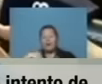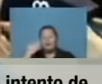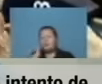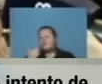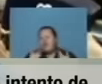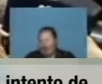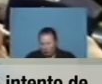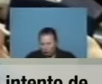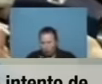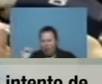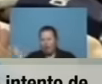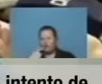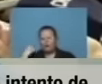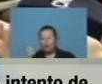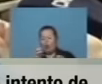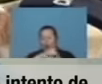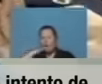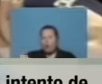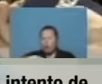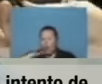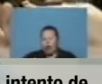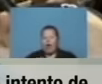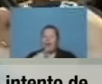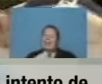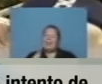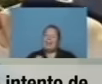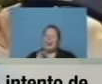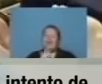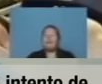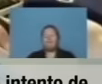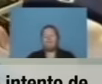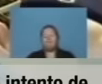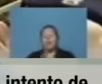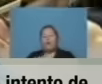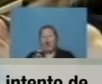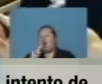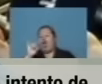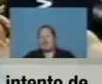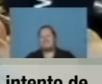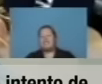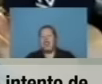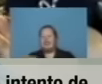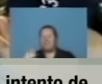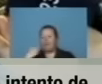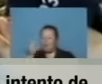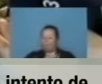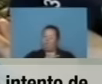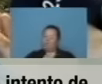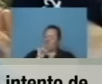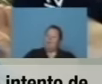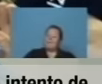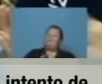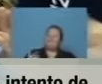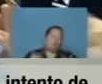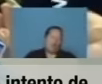suele naturalmente en todos estos lugares en los que no se quiere aceptar o admitir que se está siendo derrotado. Es una